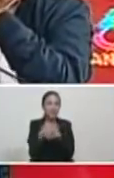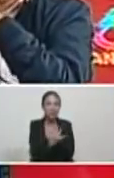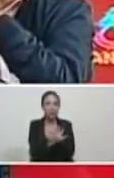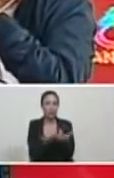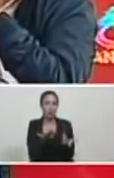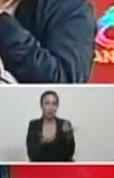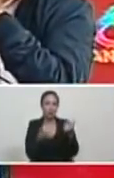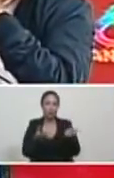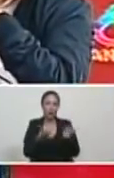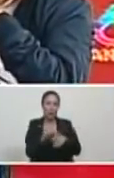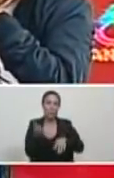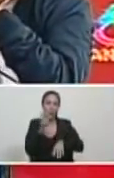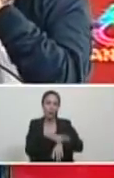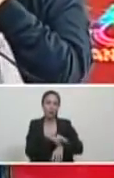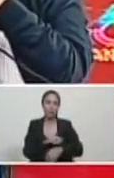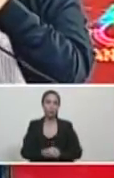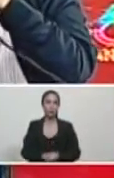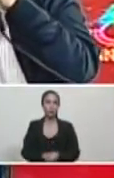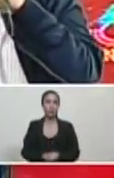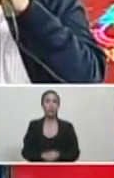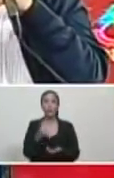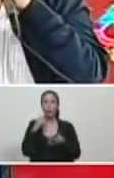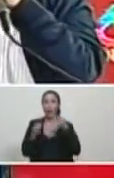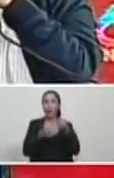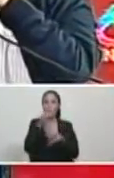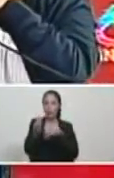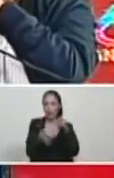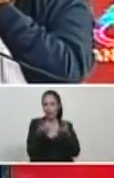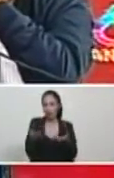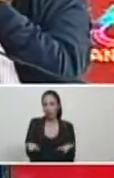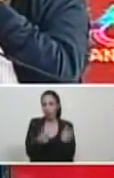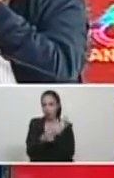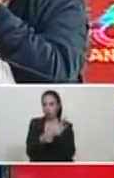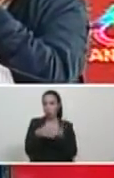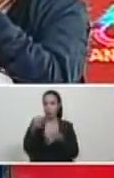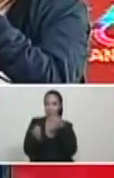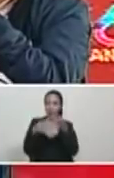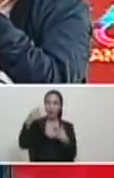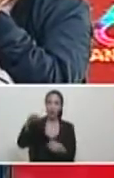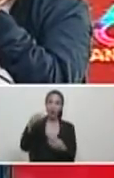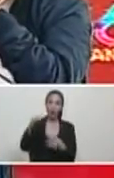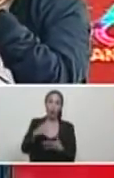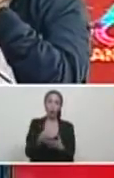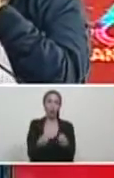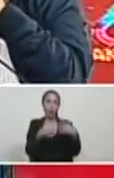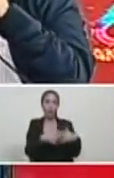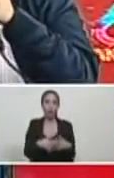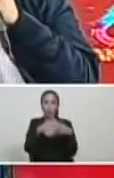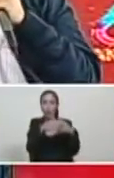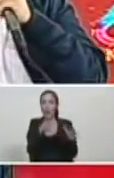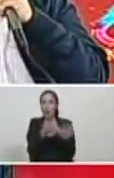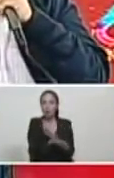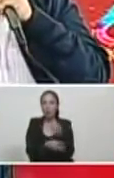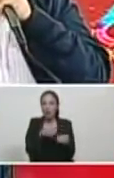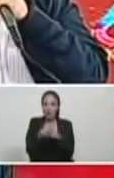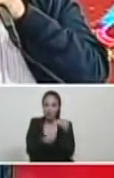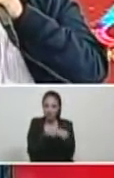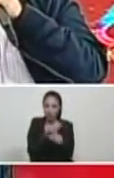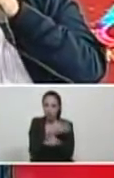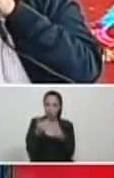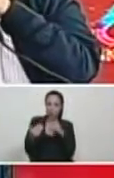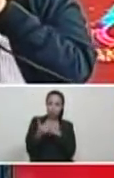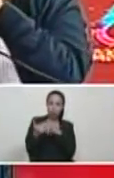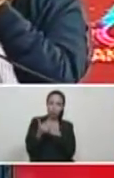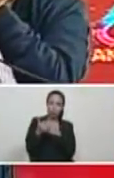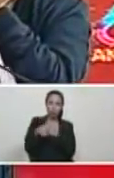y precisa la doctrina de guerra que desarrolla el imperio sobre nuestro país, que